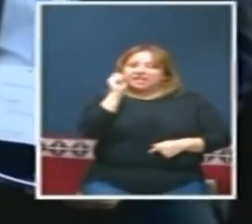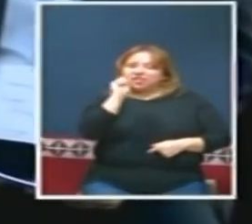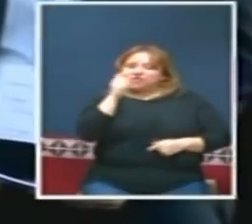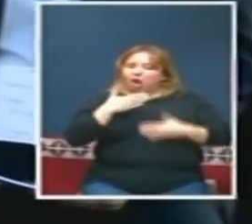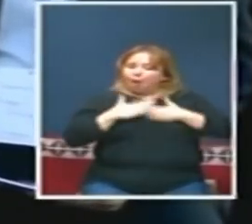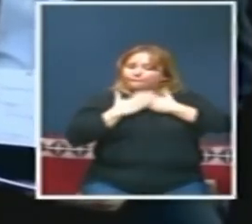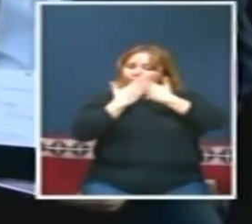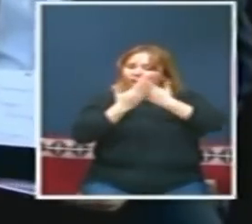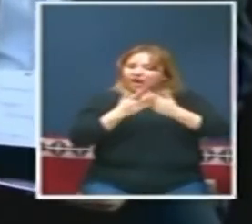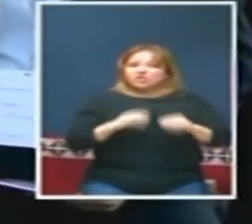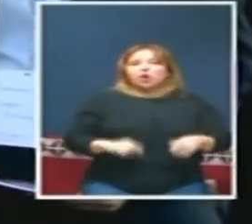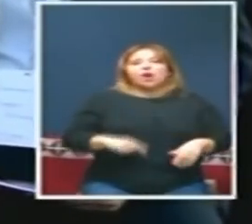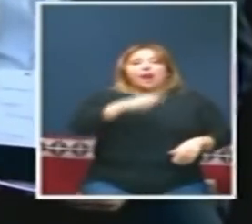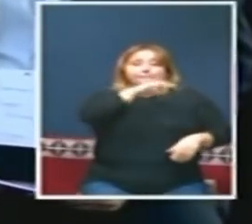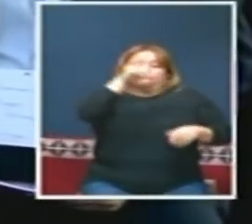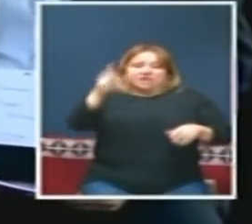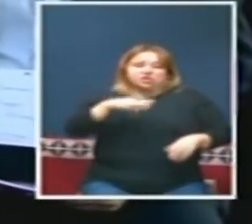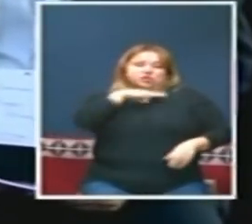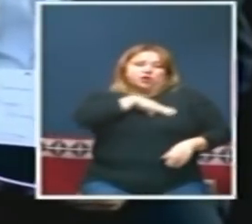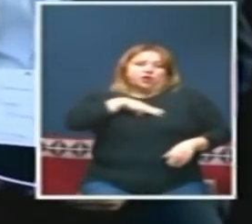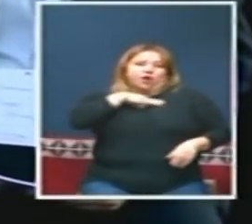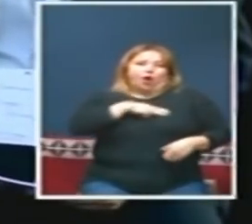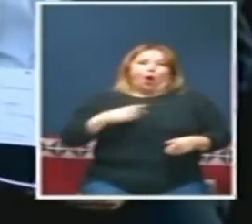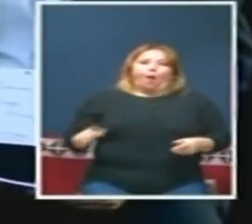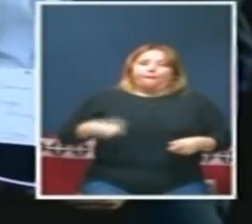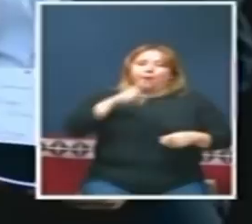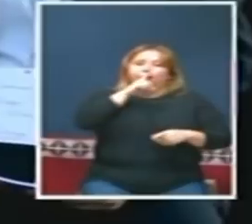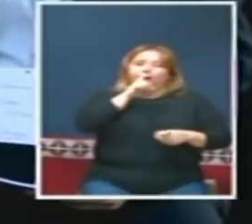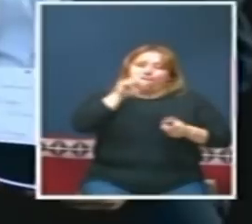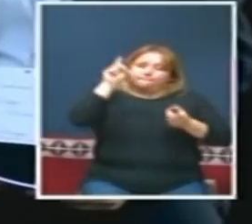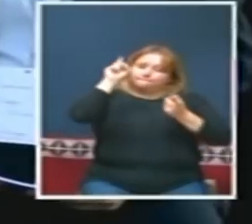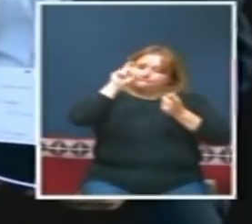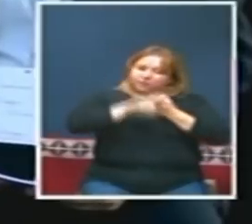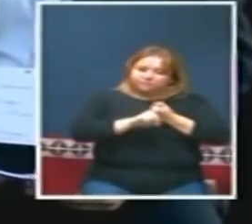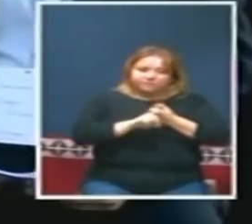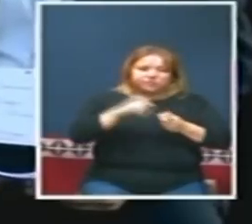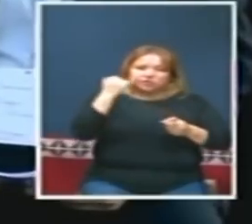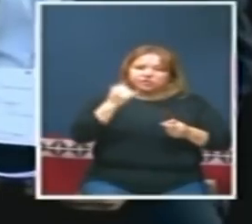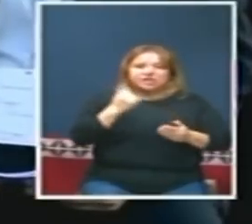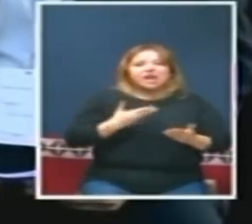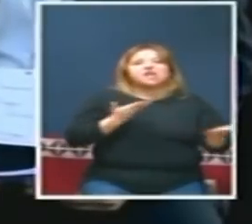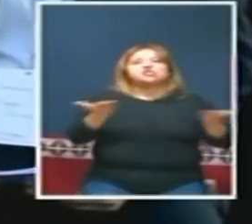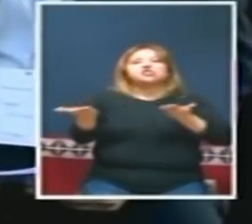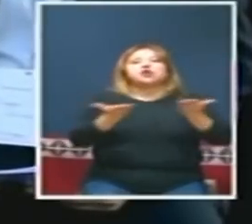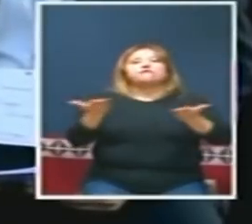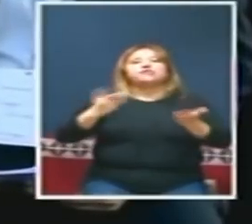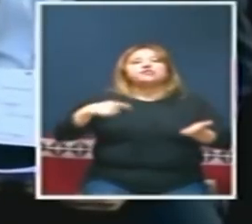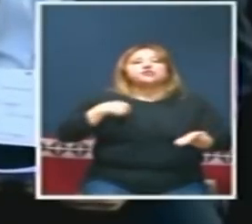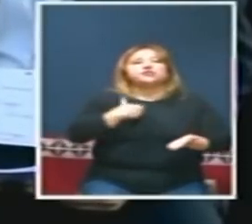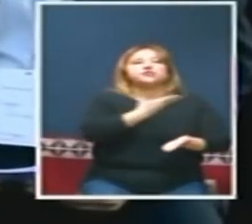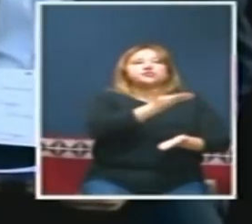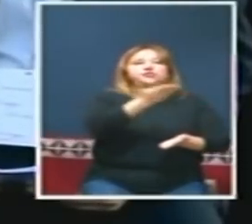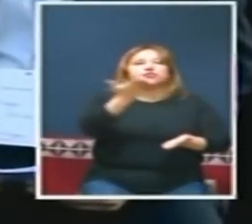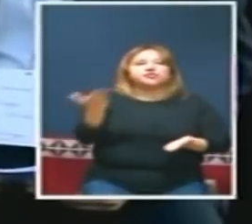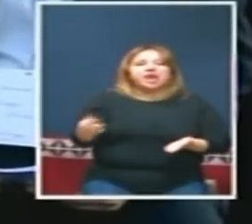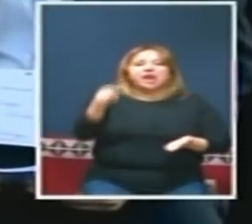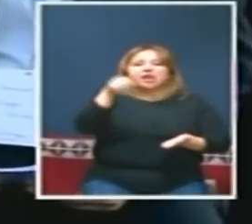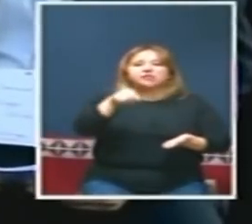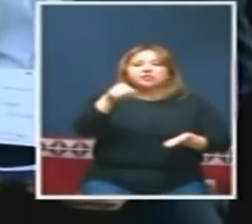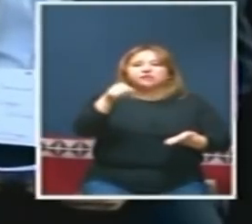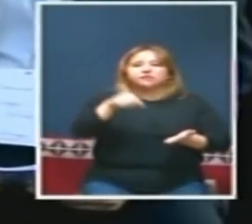cuando hablábamos del laico y hablábamos del compromiso y hablábamos de ese servicio social que brindó